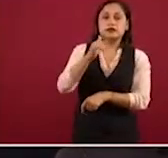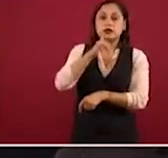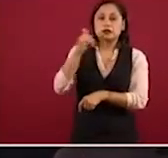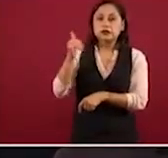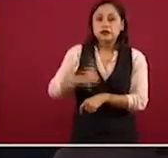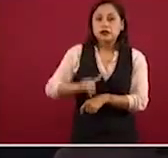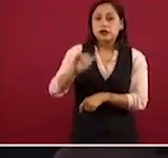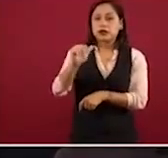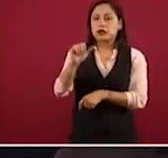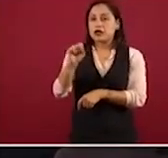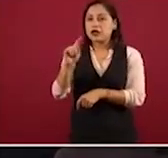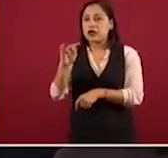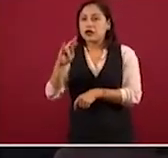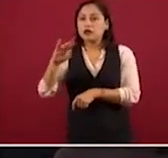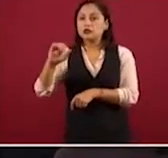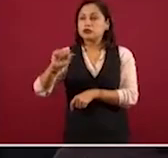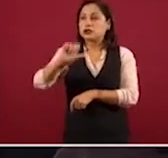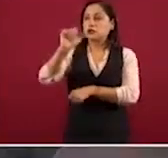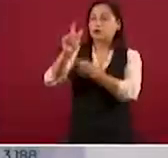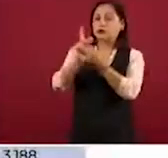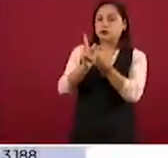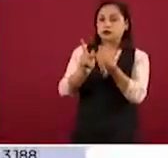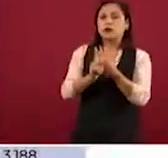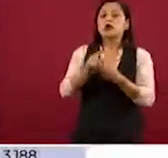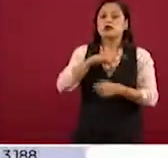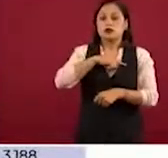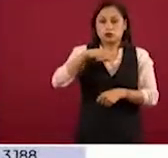es información que también se las hemos establecido.